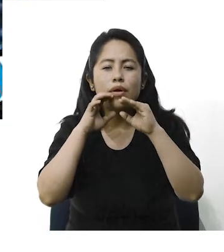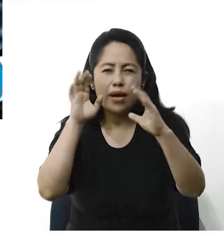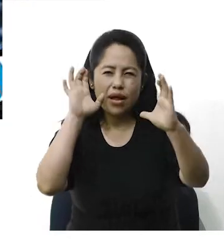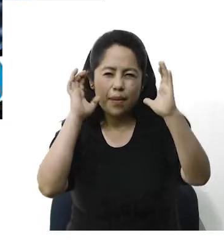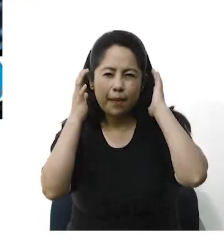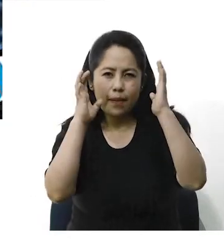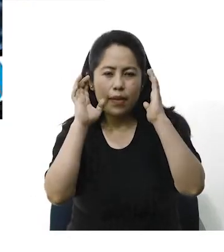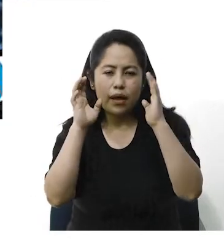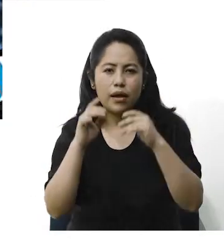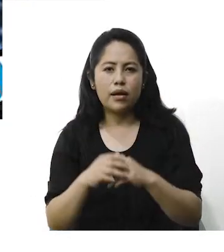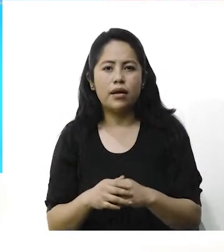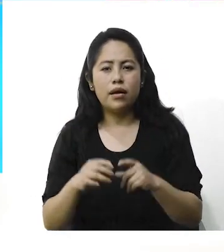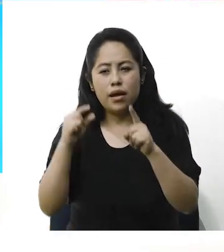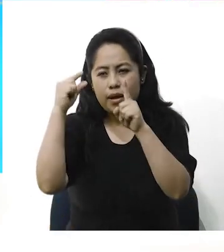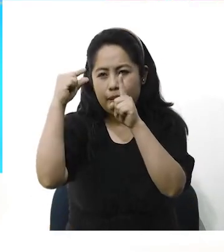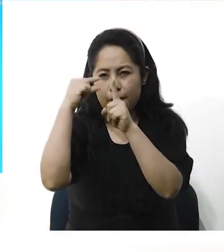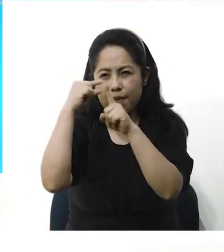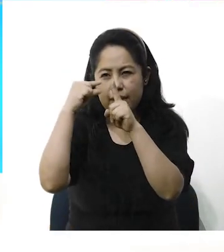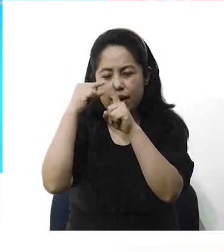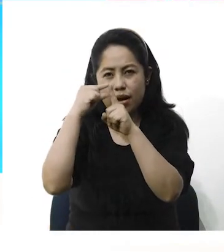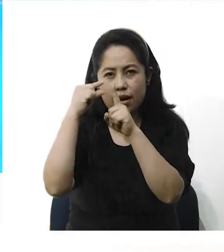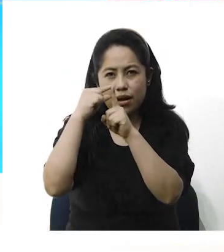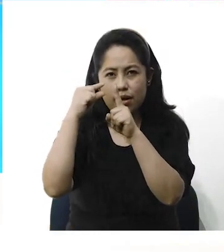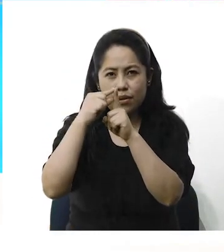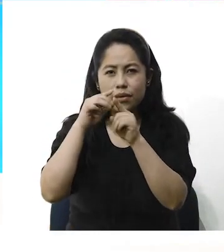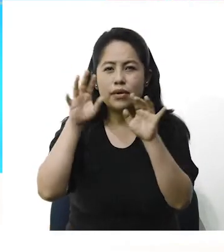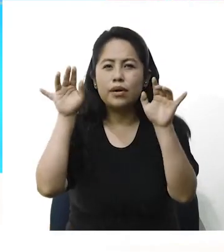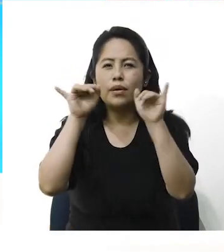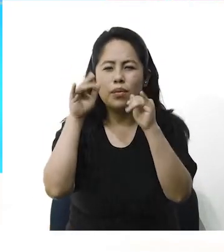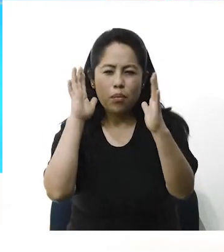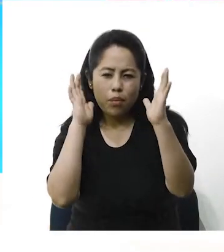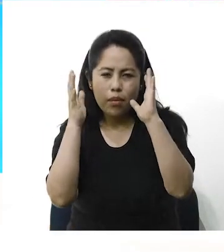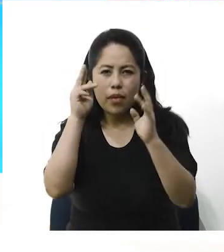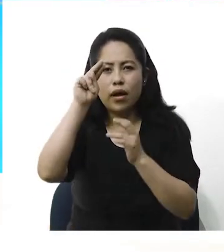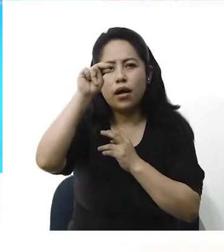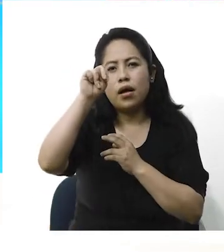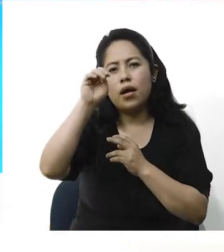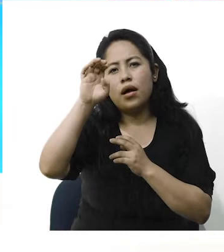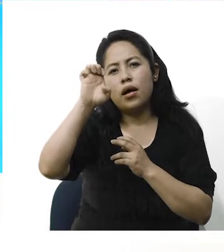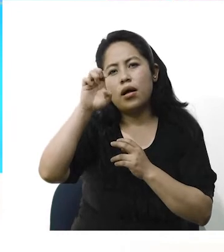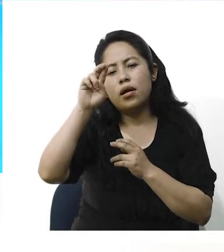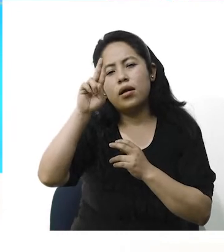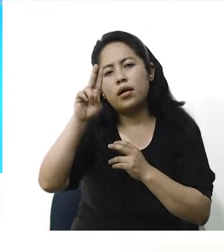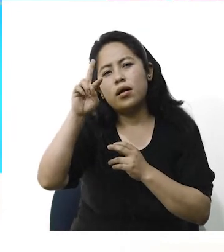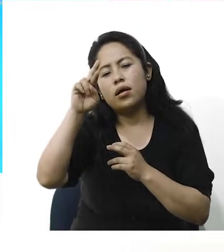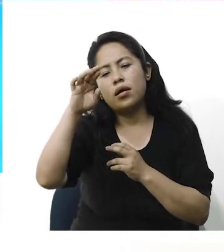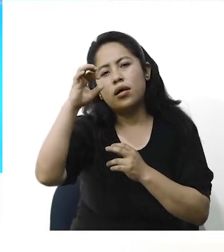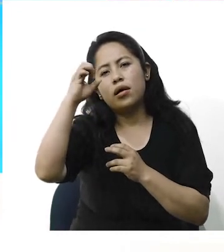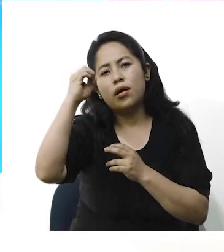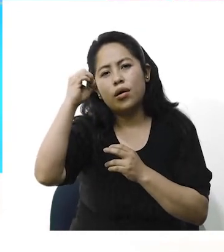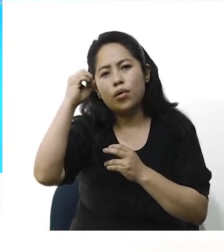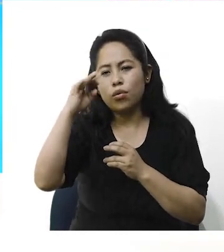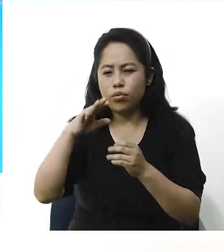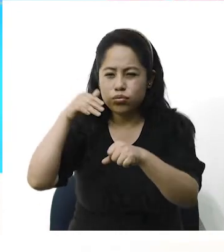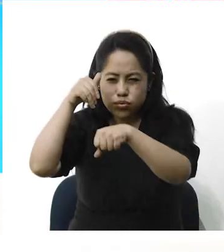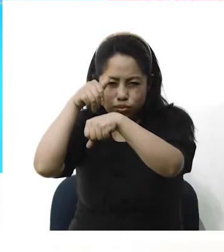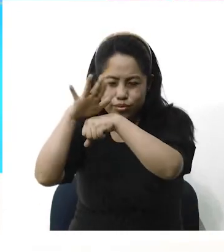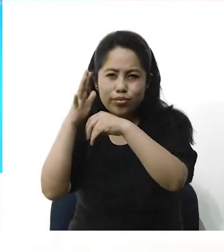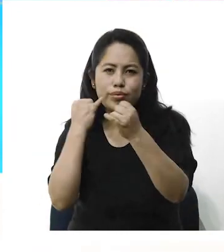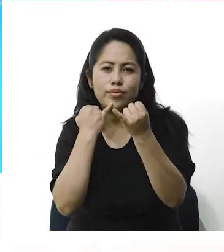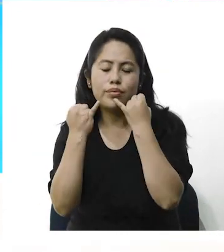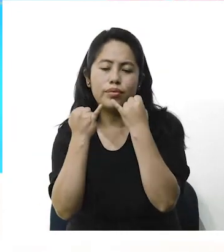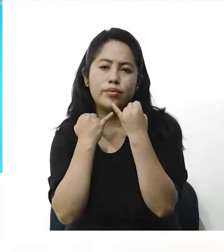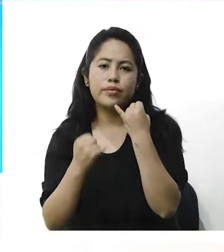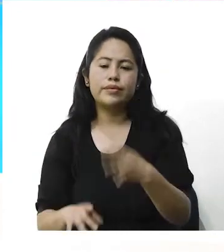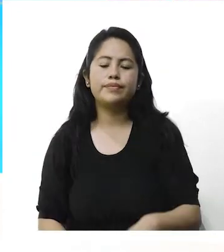los neurotransmisores. Todas las señales van a llegar al cerebro y el cerebro va a emitir respuestas a través